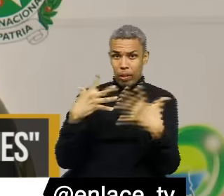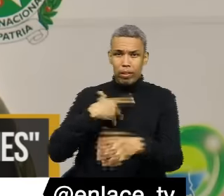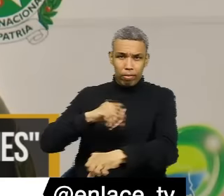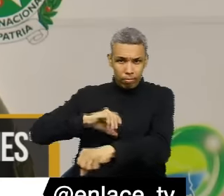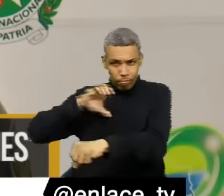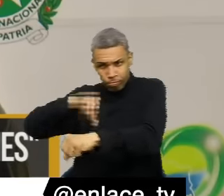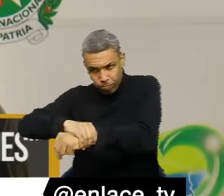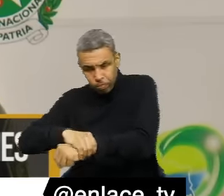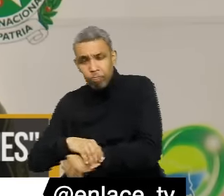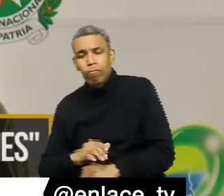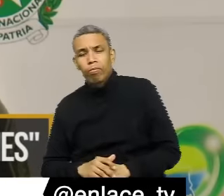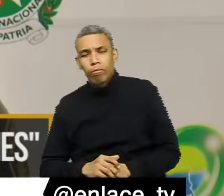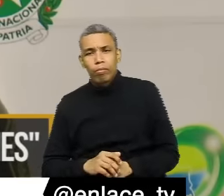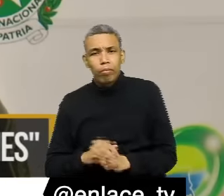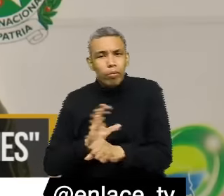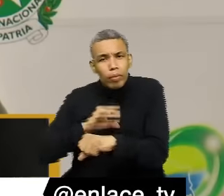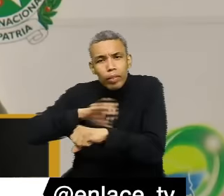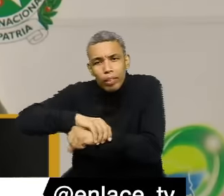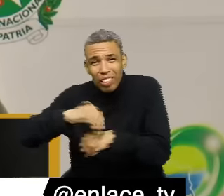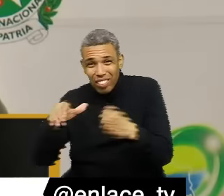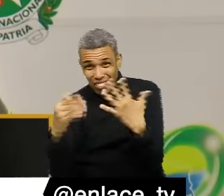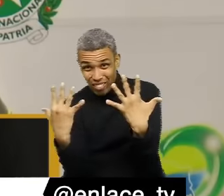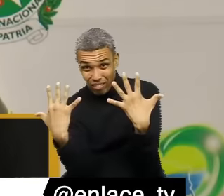organización, dentro de estos capturados, tenemos a